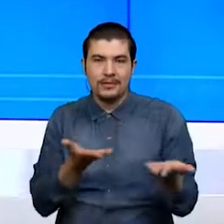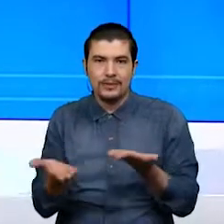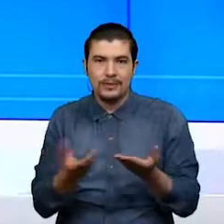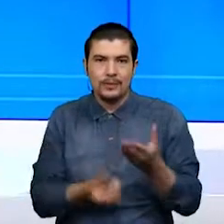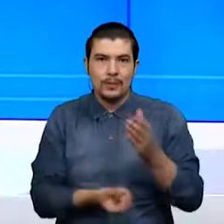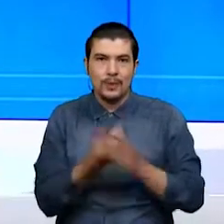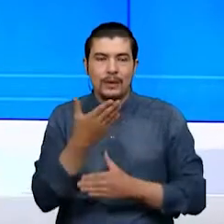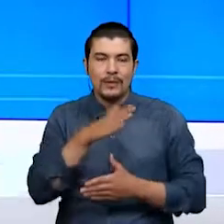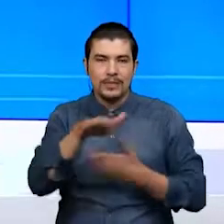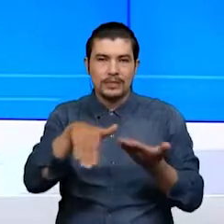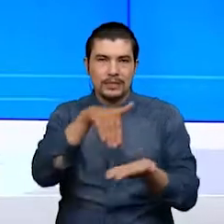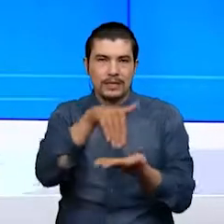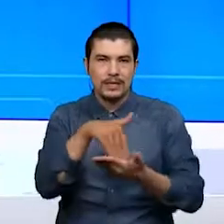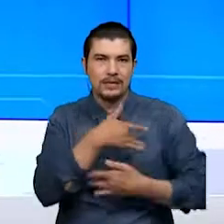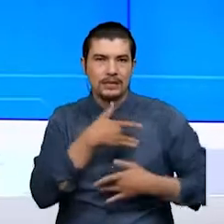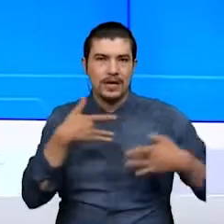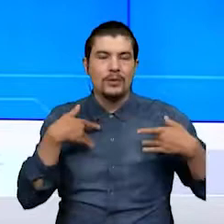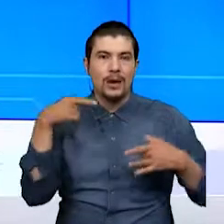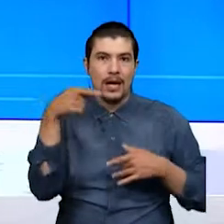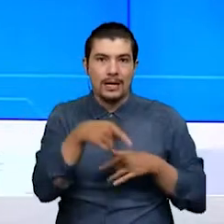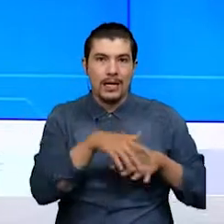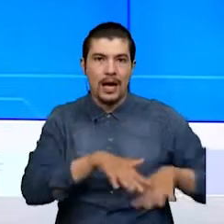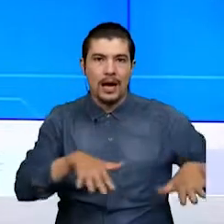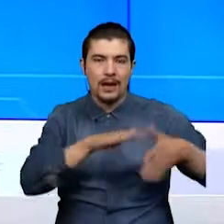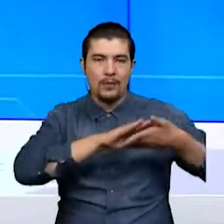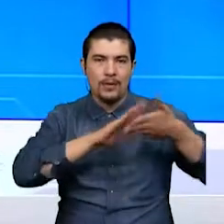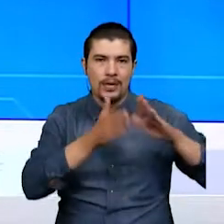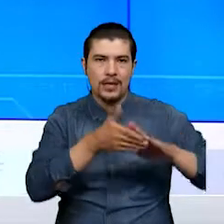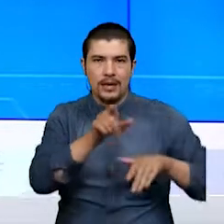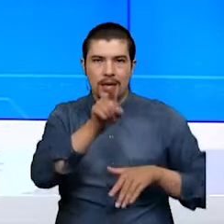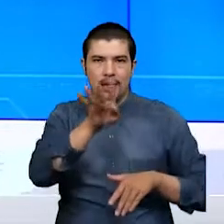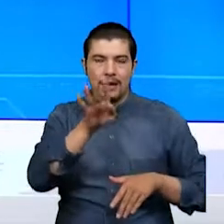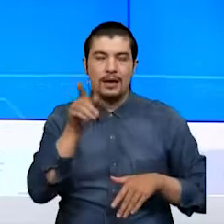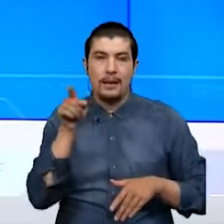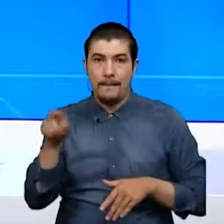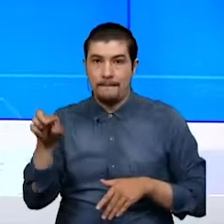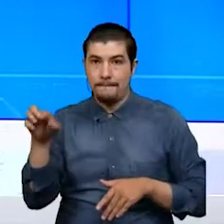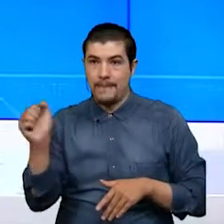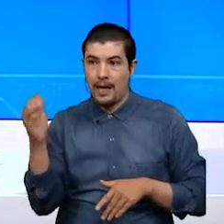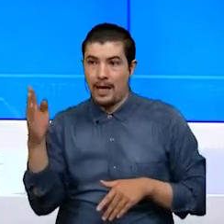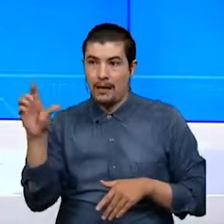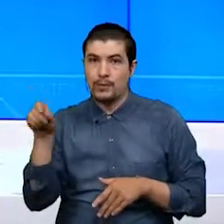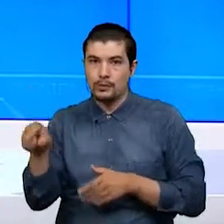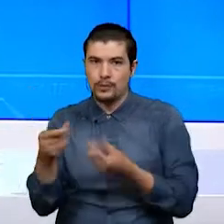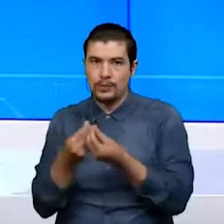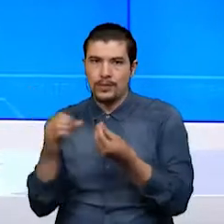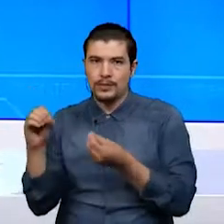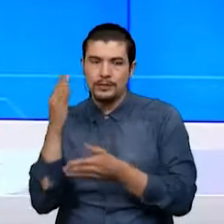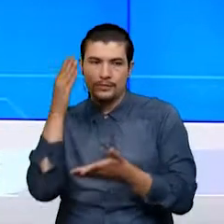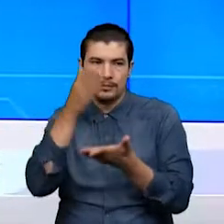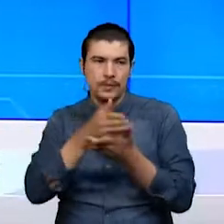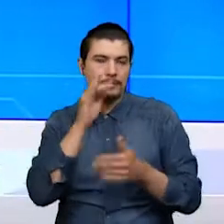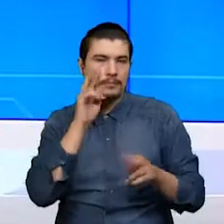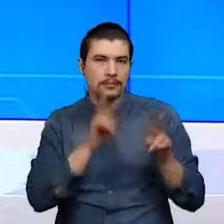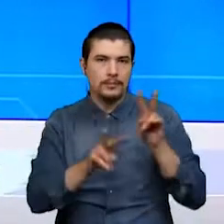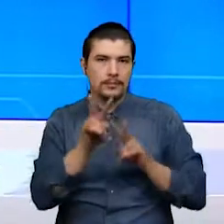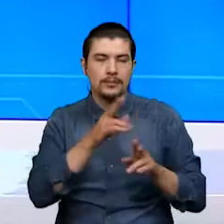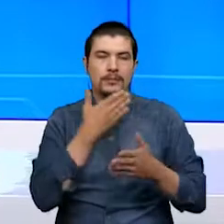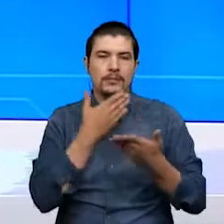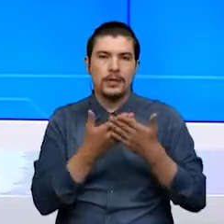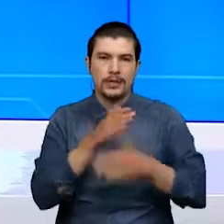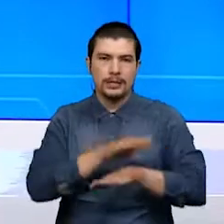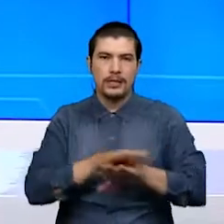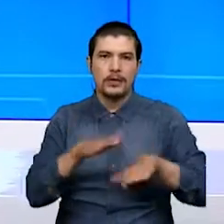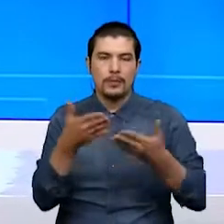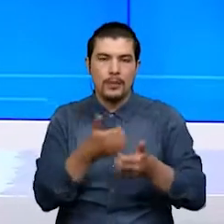nuevo centro de salud allí en este sector de la ciudad pablo vázquez visitó estas instalaciones pablo buenas tardes cuéntenos cómo avanza la situación